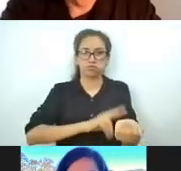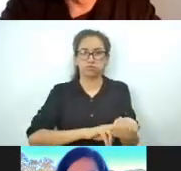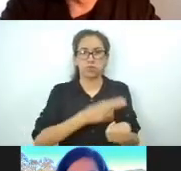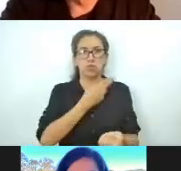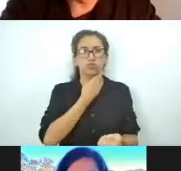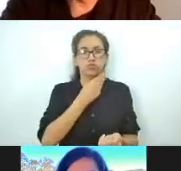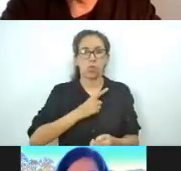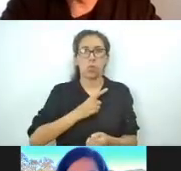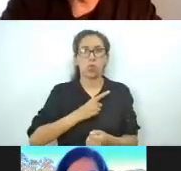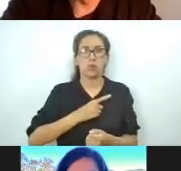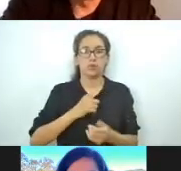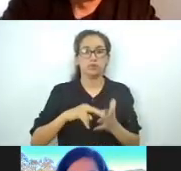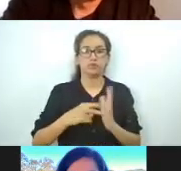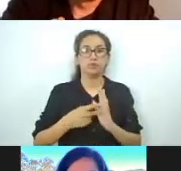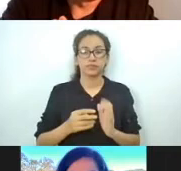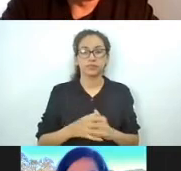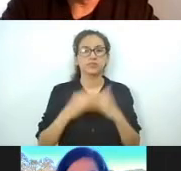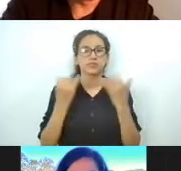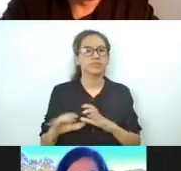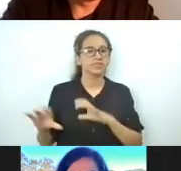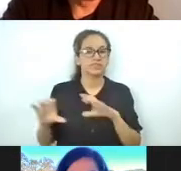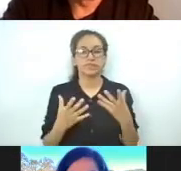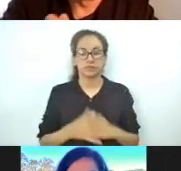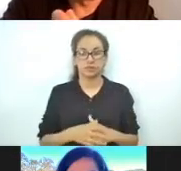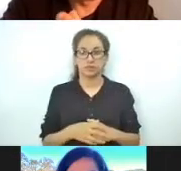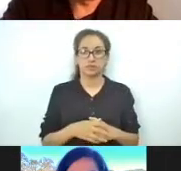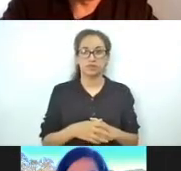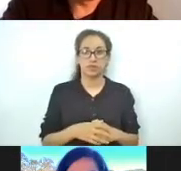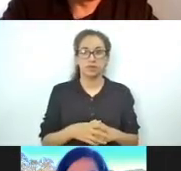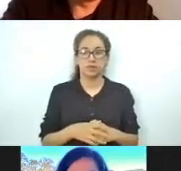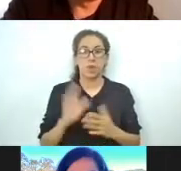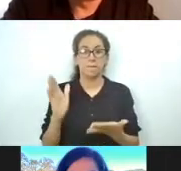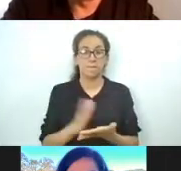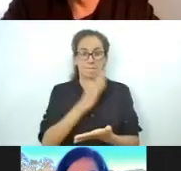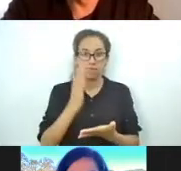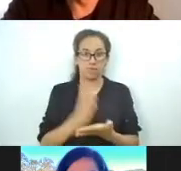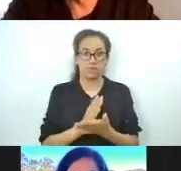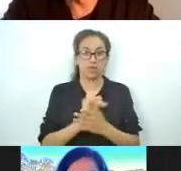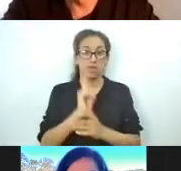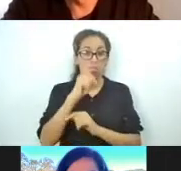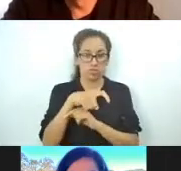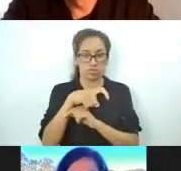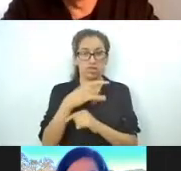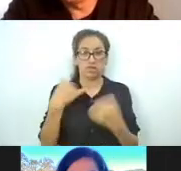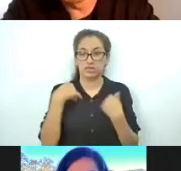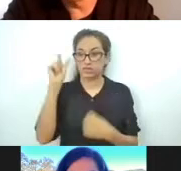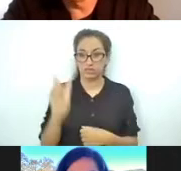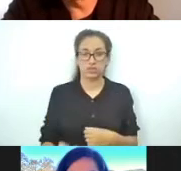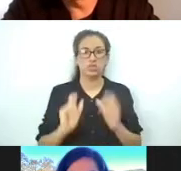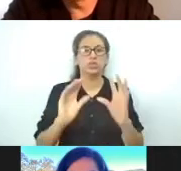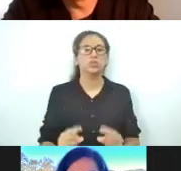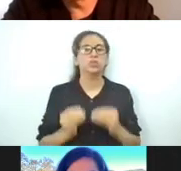Entonces, lo que tenemos que hacer es que, por el hecho del problema de erección que tiene nuestro paciente,